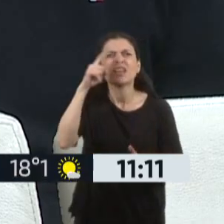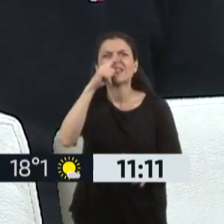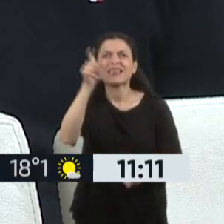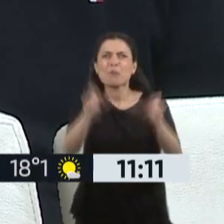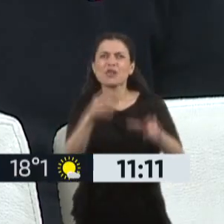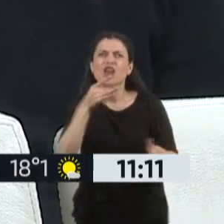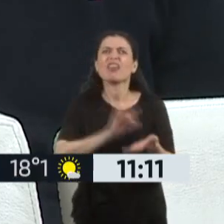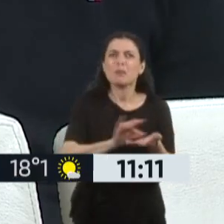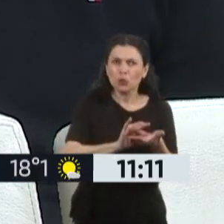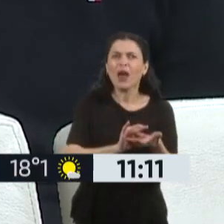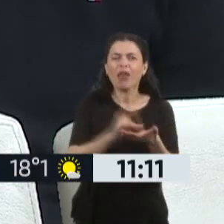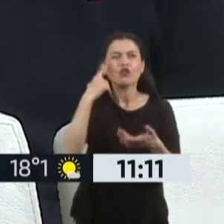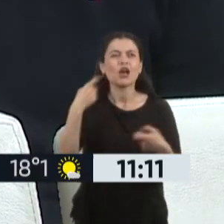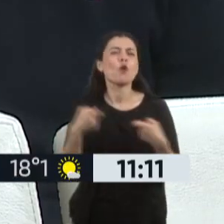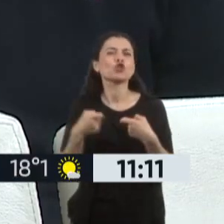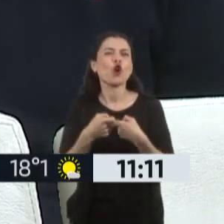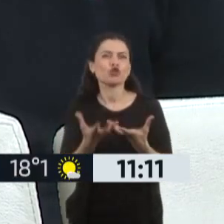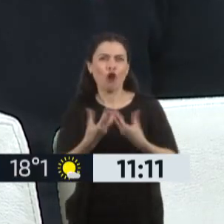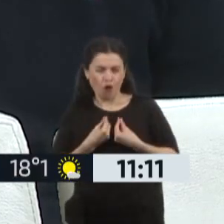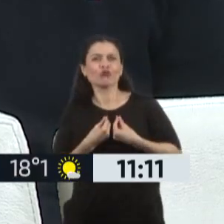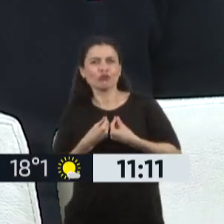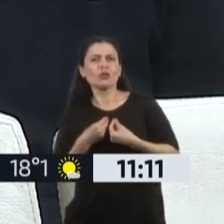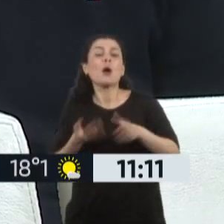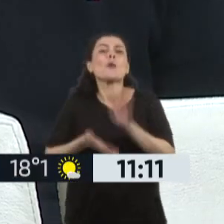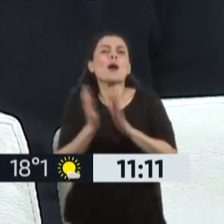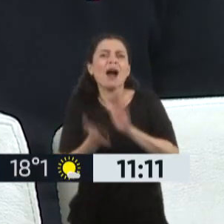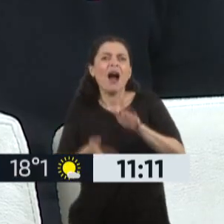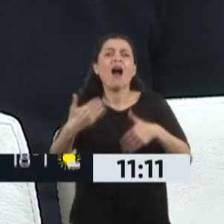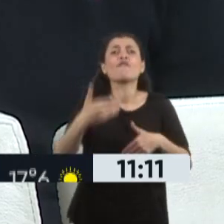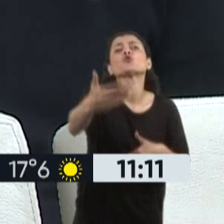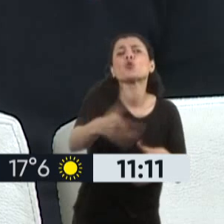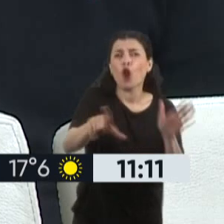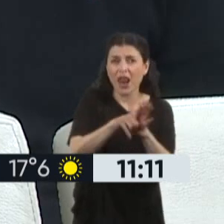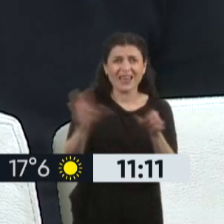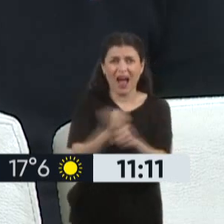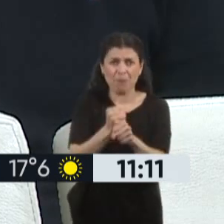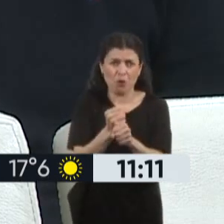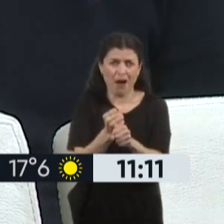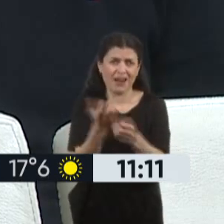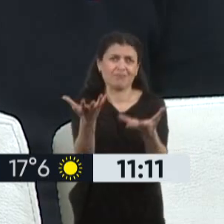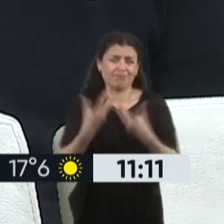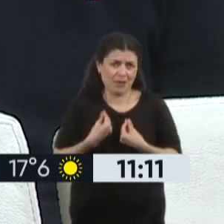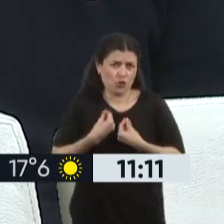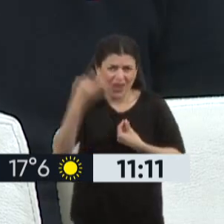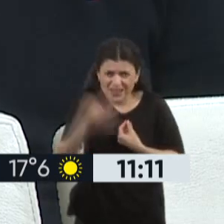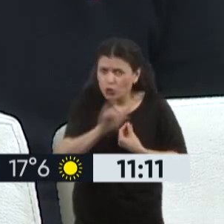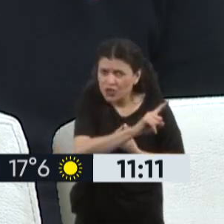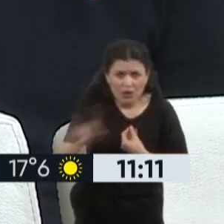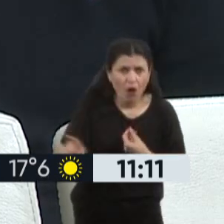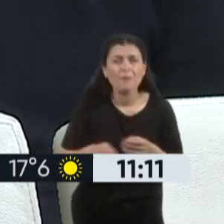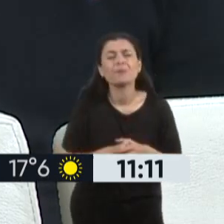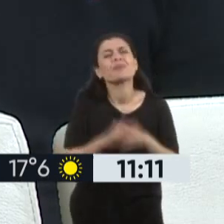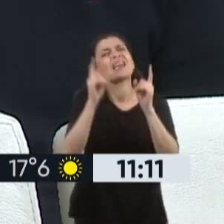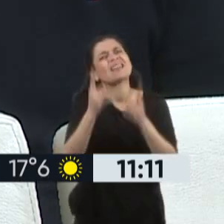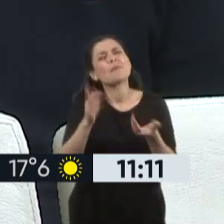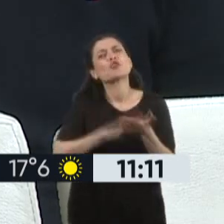para futuras leyes en el Palacio Legislativo. Y por otro lado, preguntarte cómo avanza la reglamentación